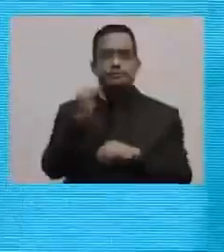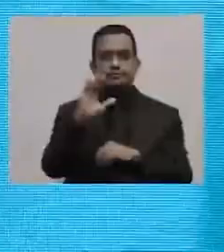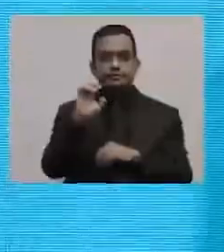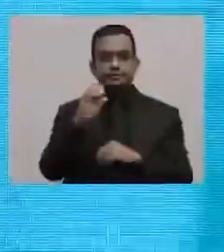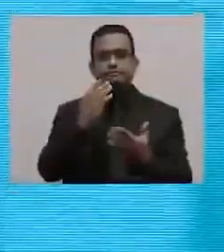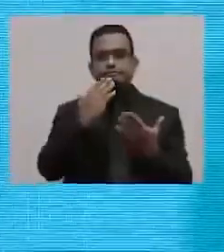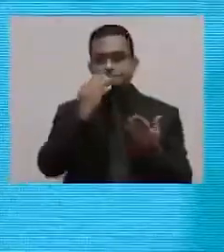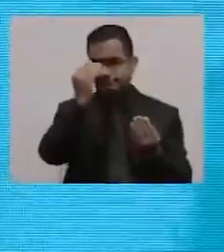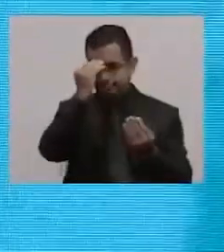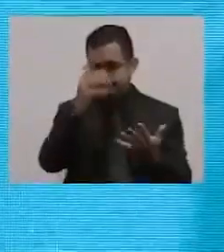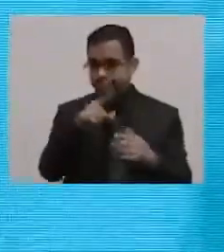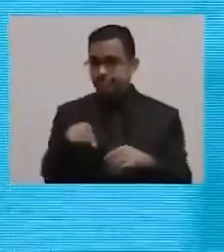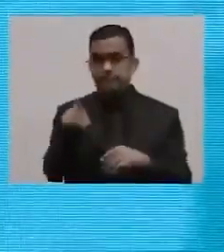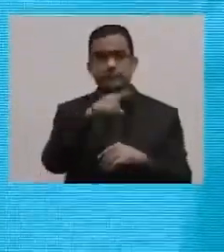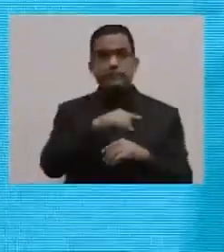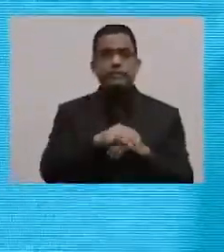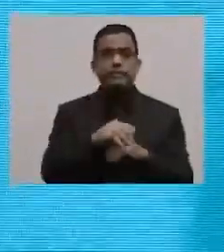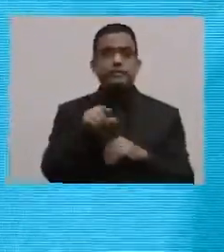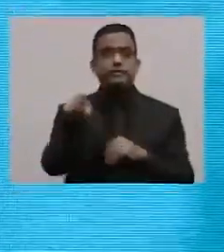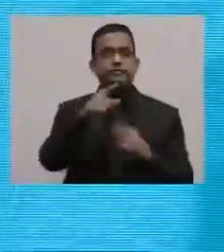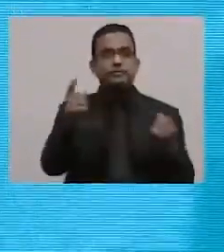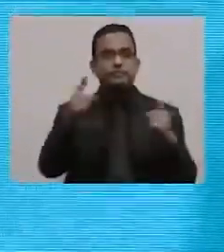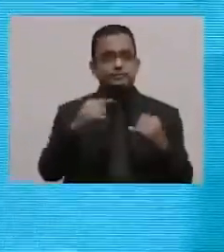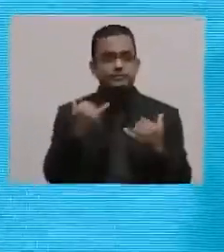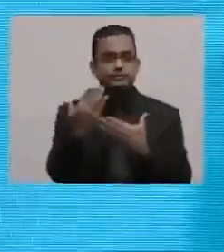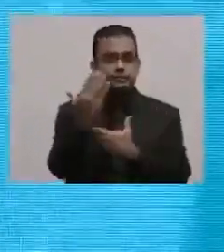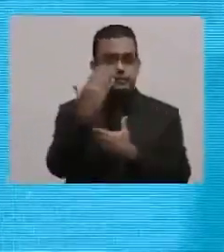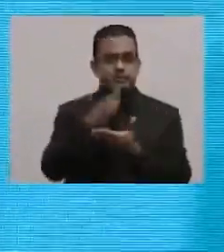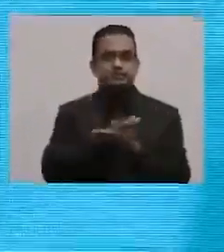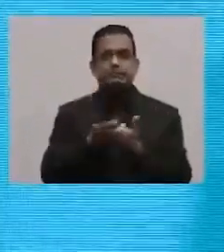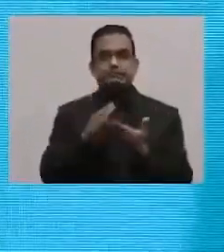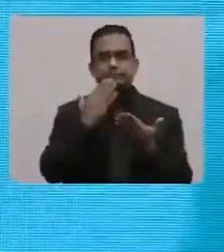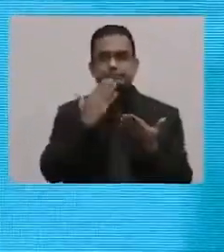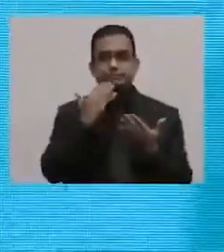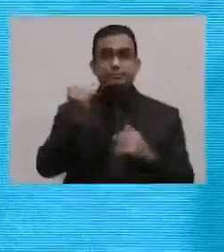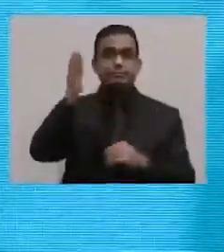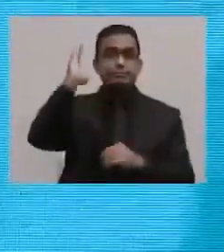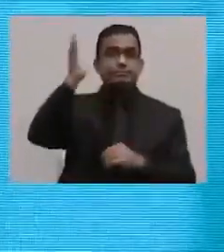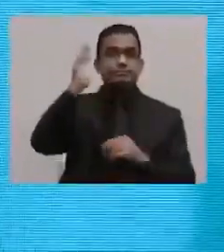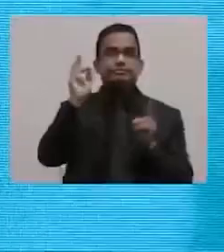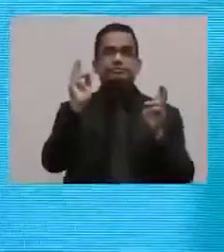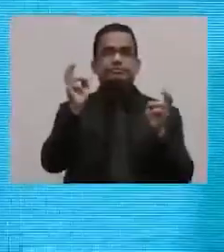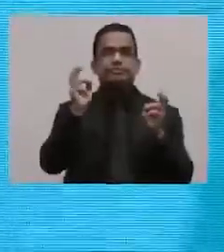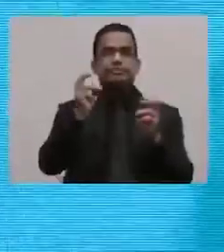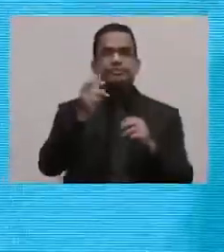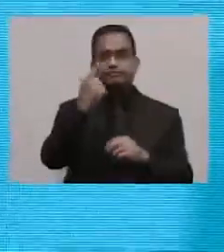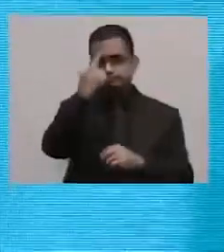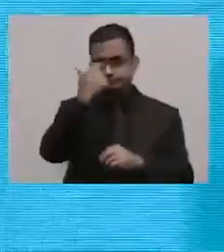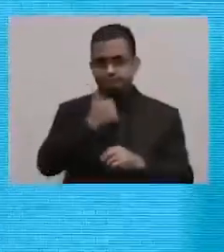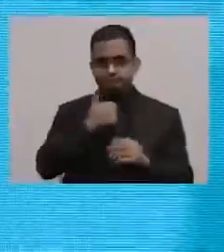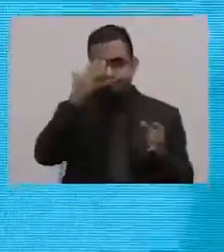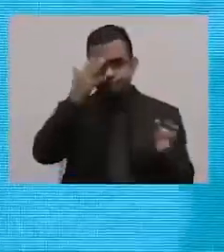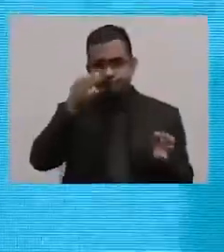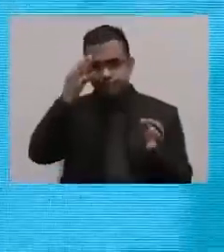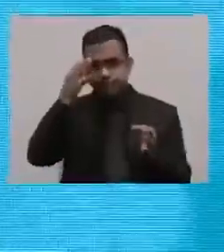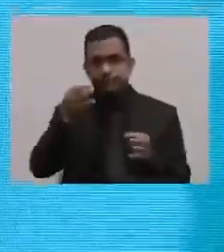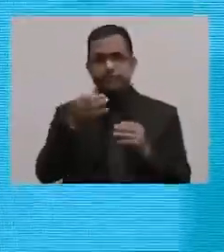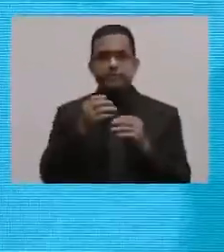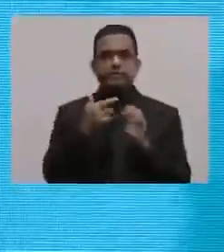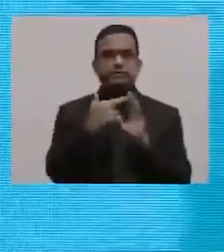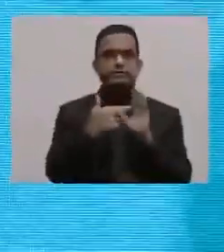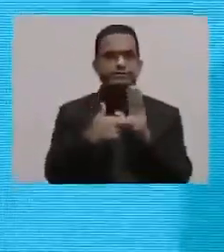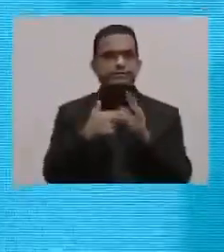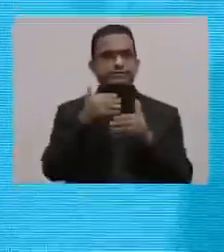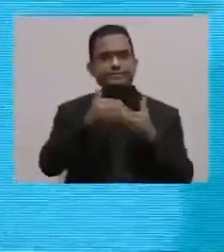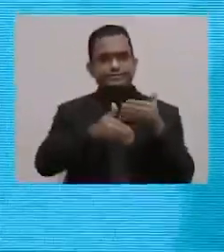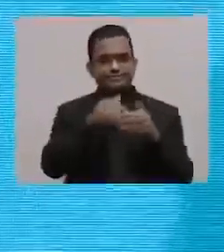Electoral. Agradecerles su participación en esta mañana en este panel Libertad de Expresión, Reforma Electoral y